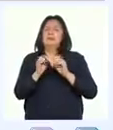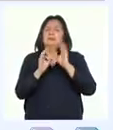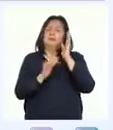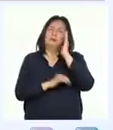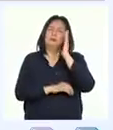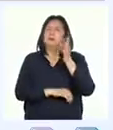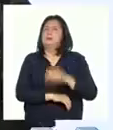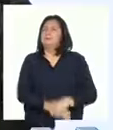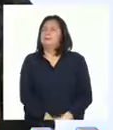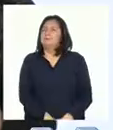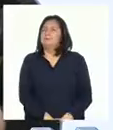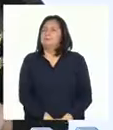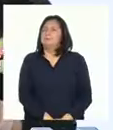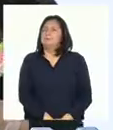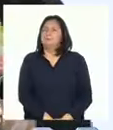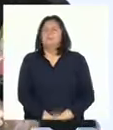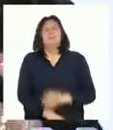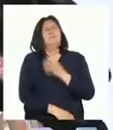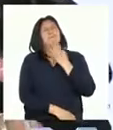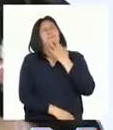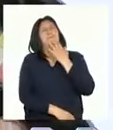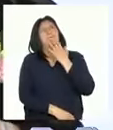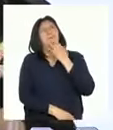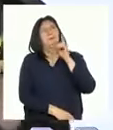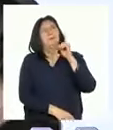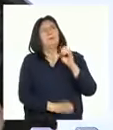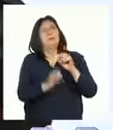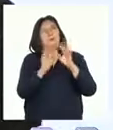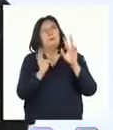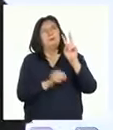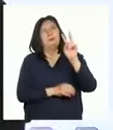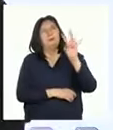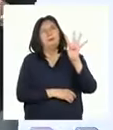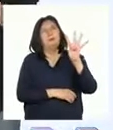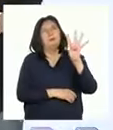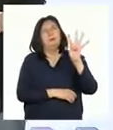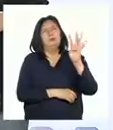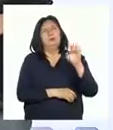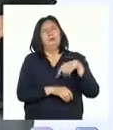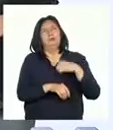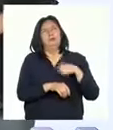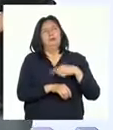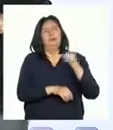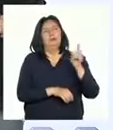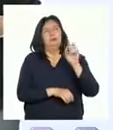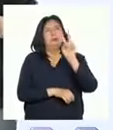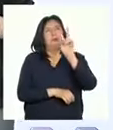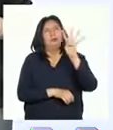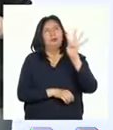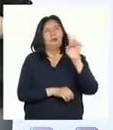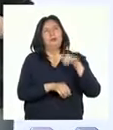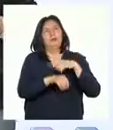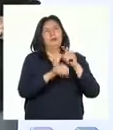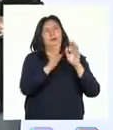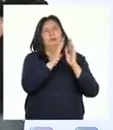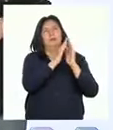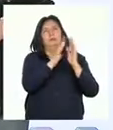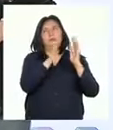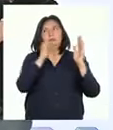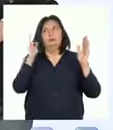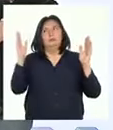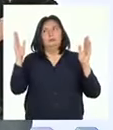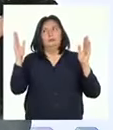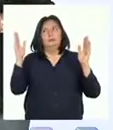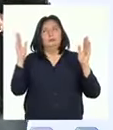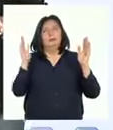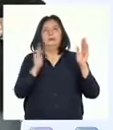la pasa durmiendo? Pues si en un día hay 24 horas, en esas 24 horas hay 3 grupos